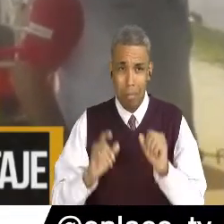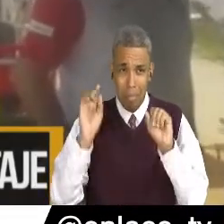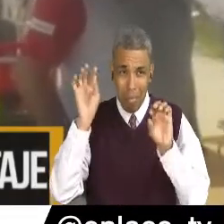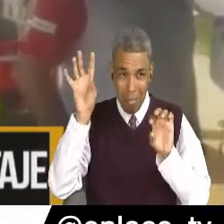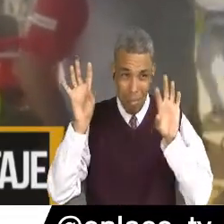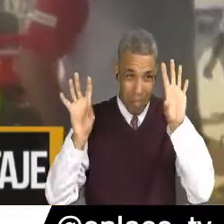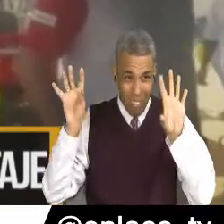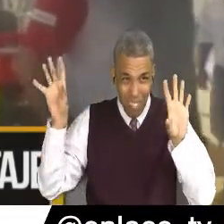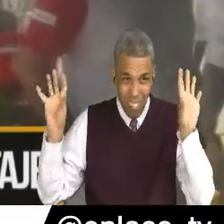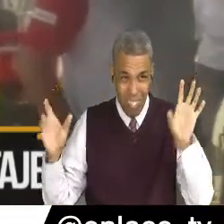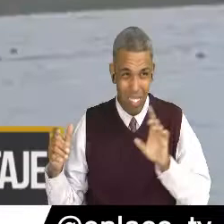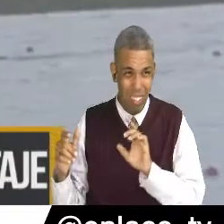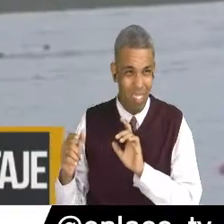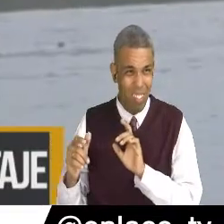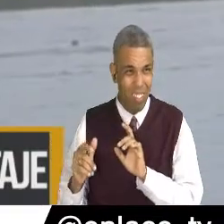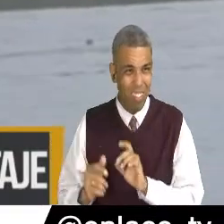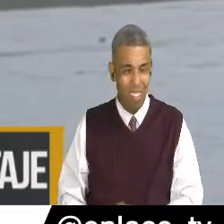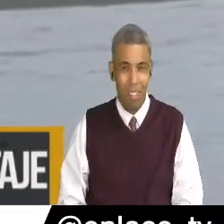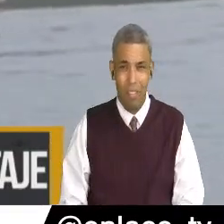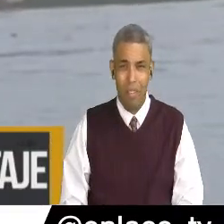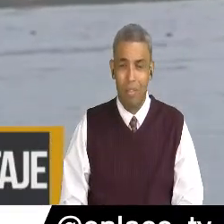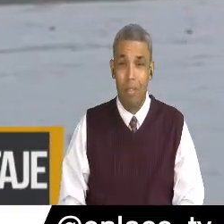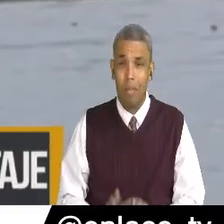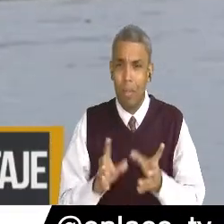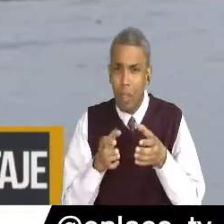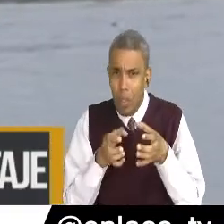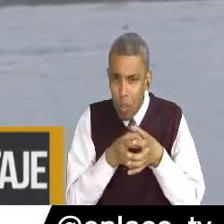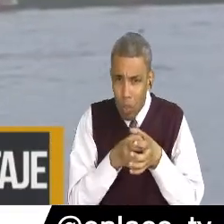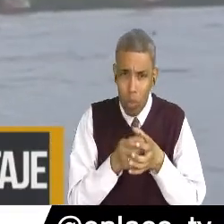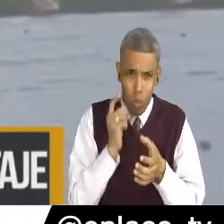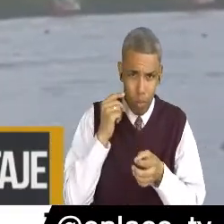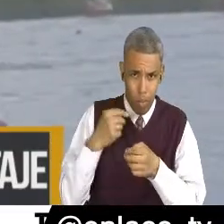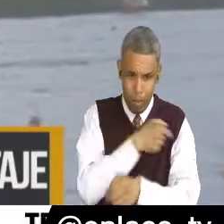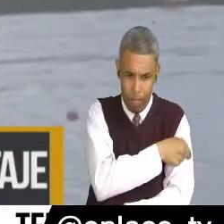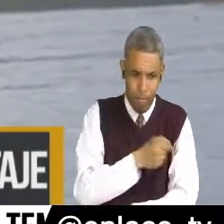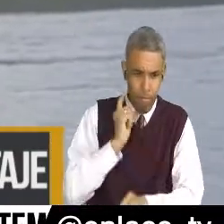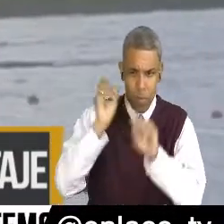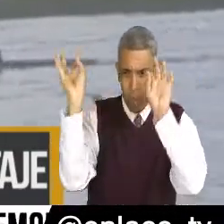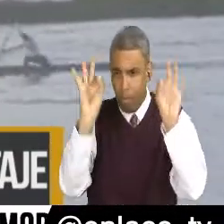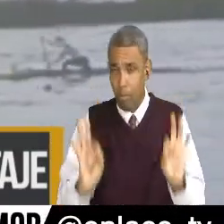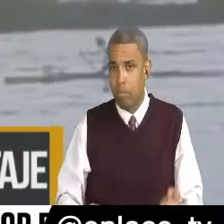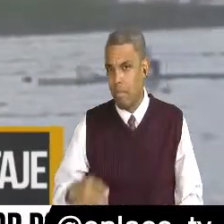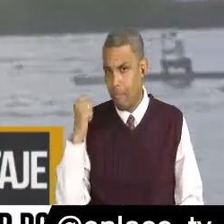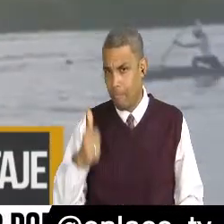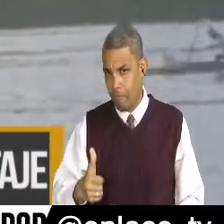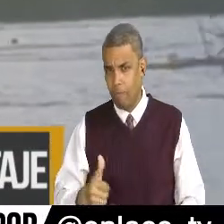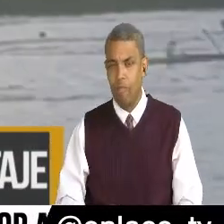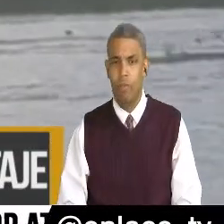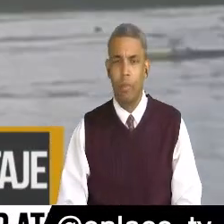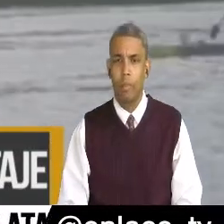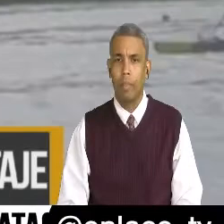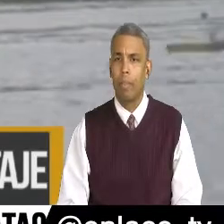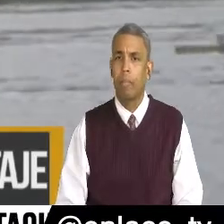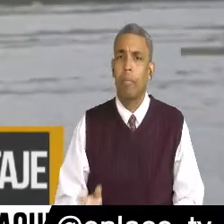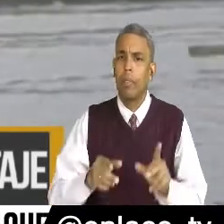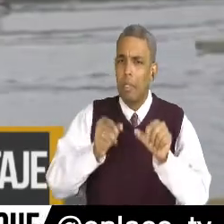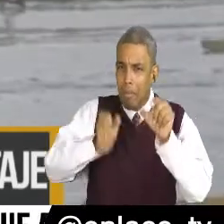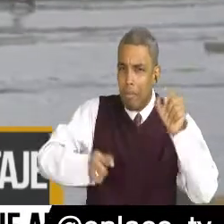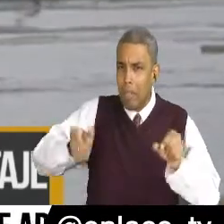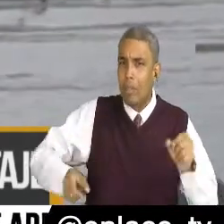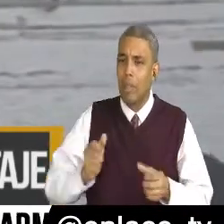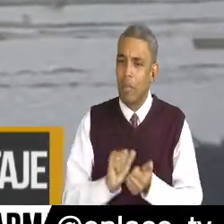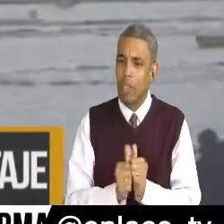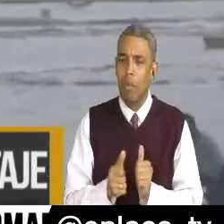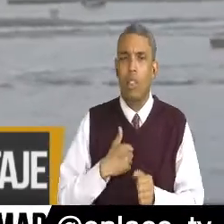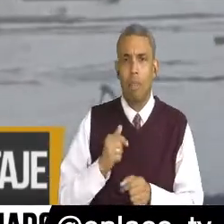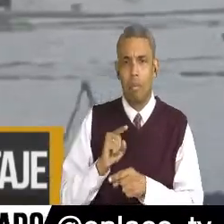felices. Para los organizadores del torneo deportivo el balance fue positivo. Los deportistas barranqueños regresarán